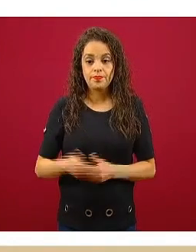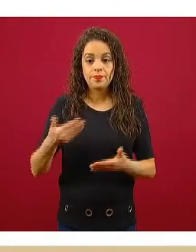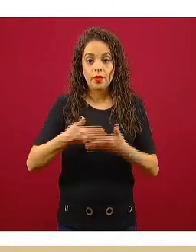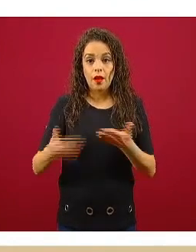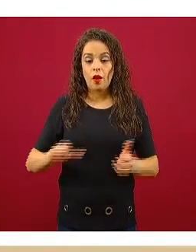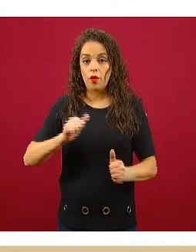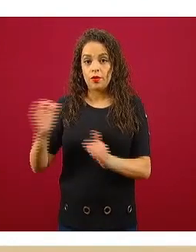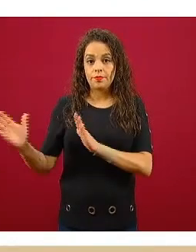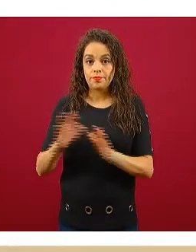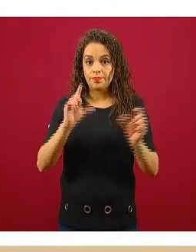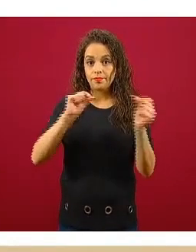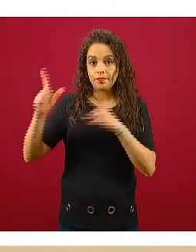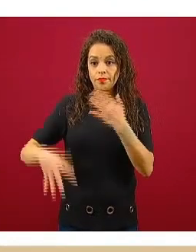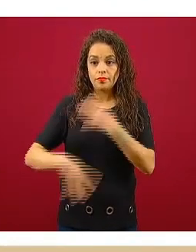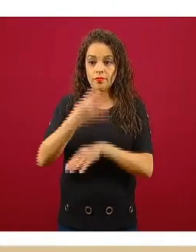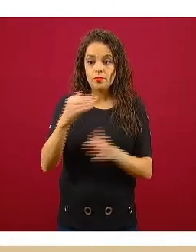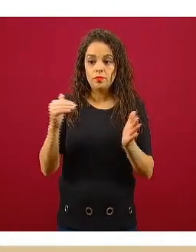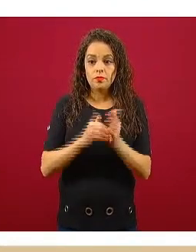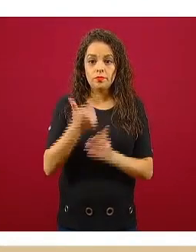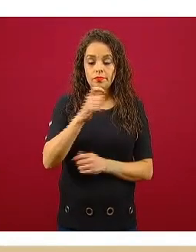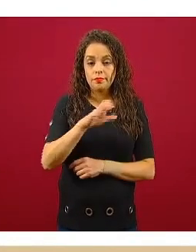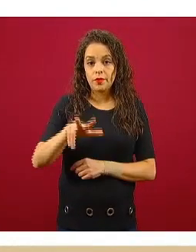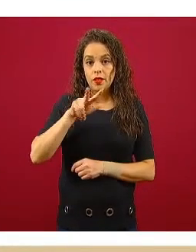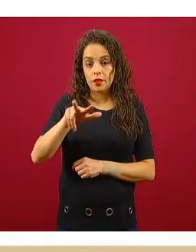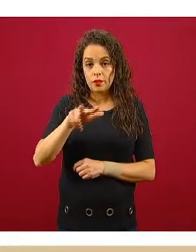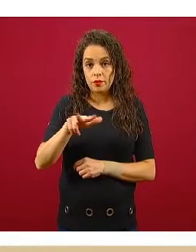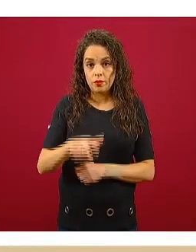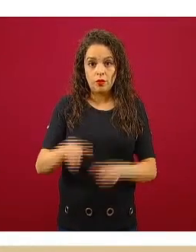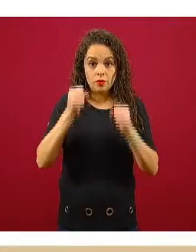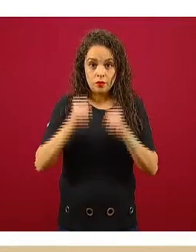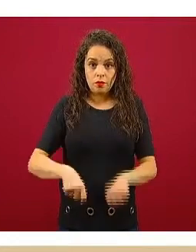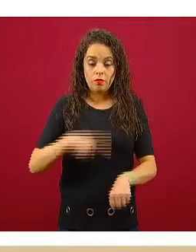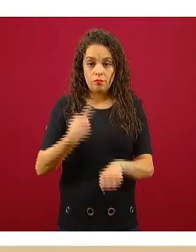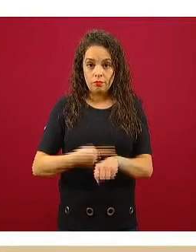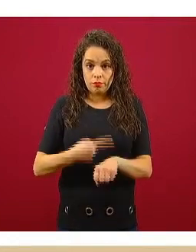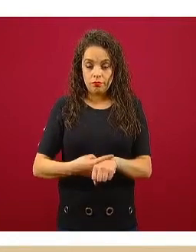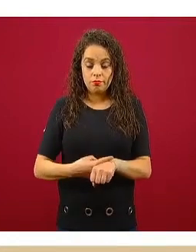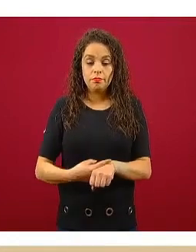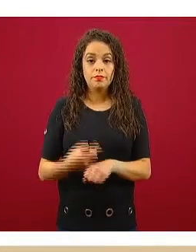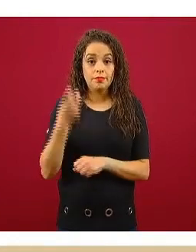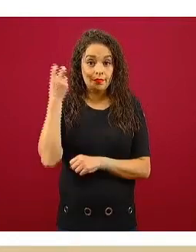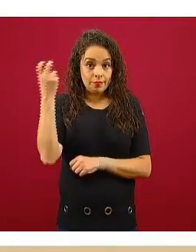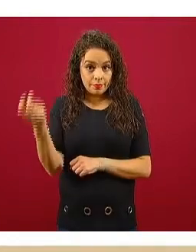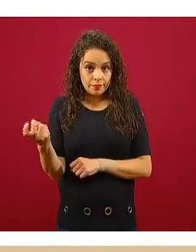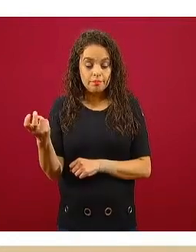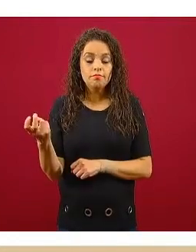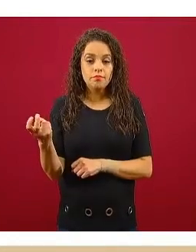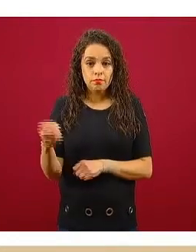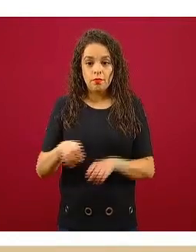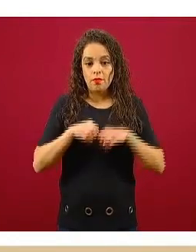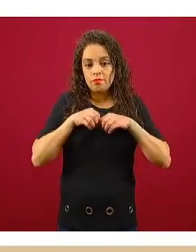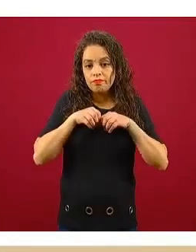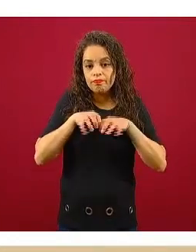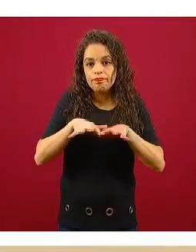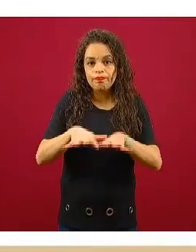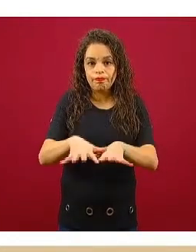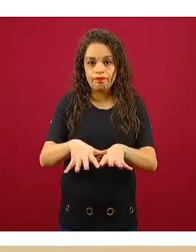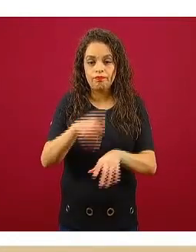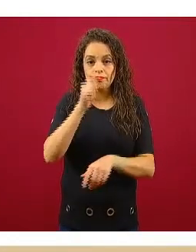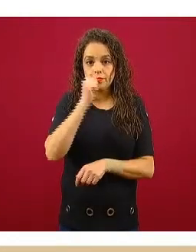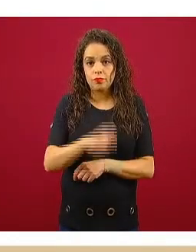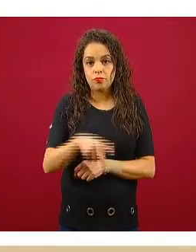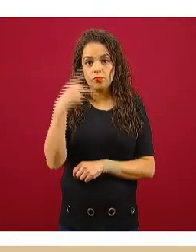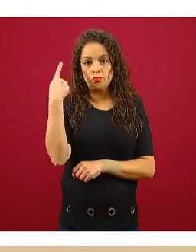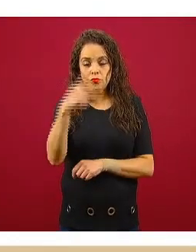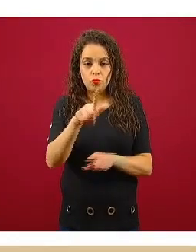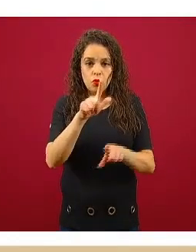activa, los 14.718 casos, y aquí también mantenemos prácticamente una distribución en función del